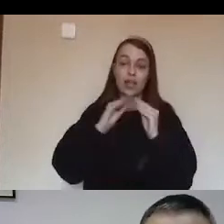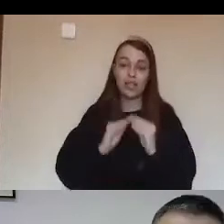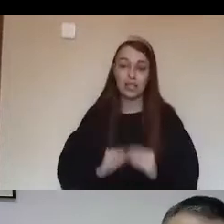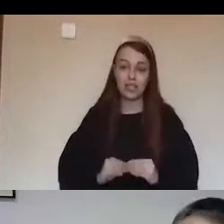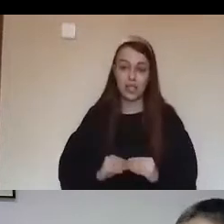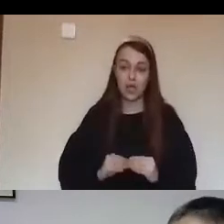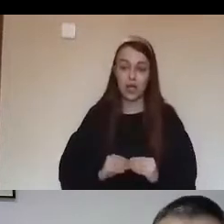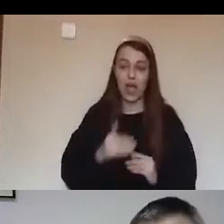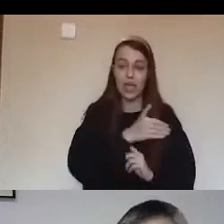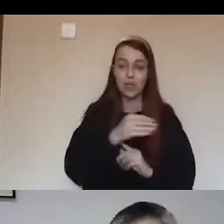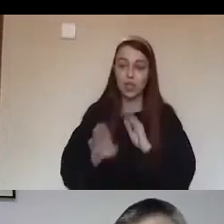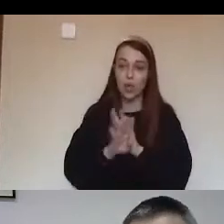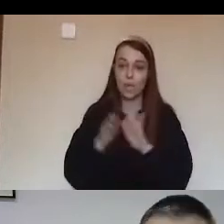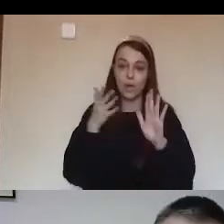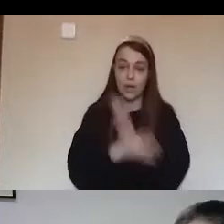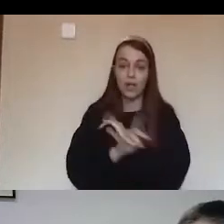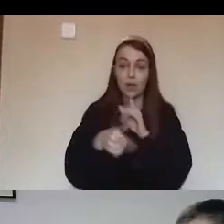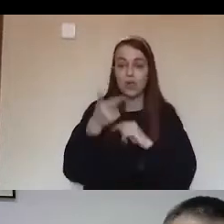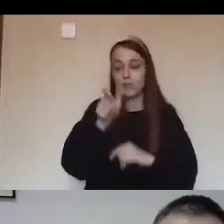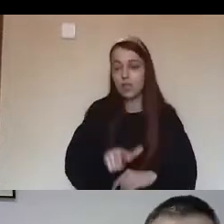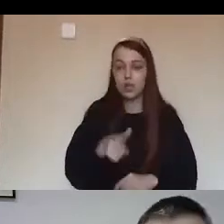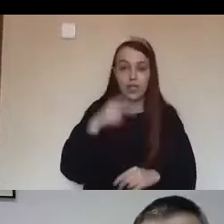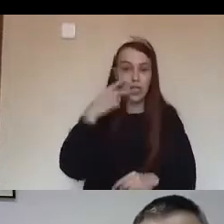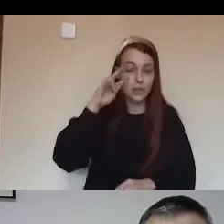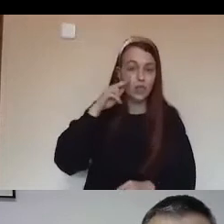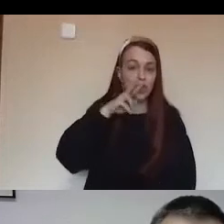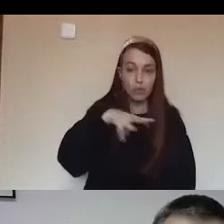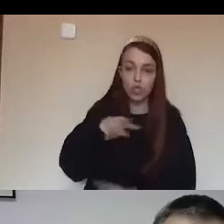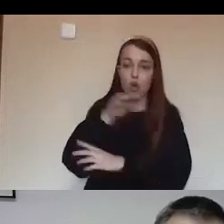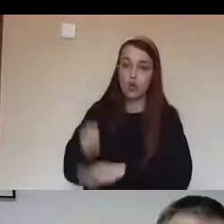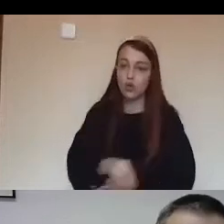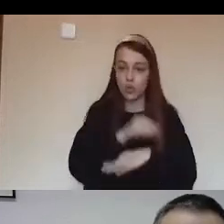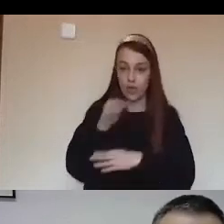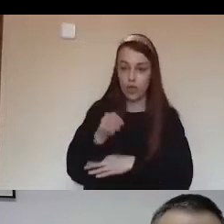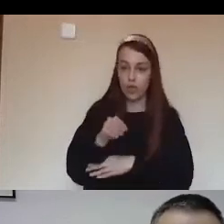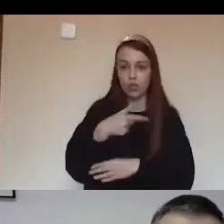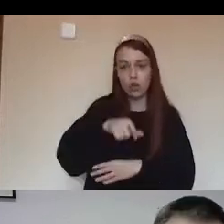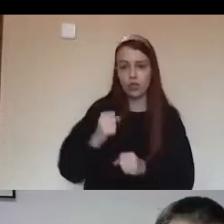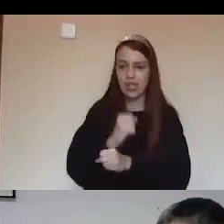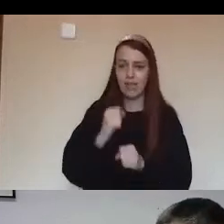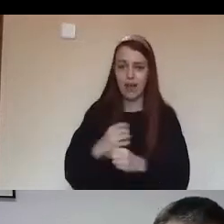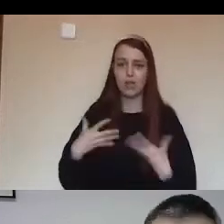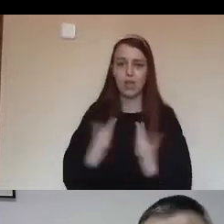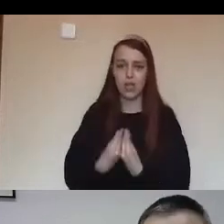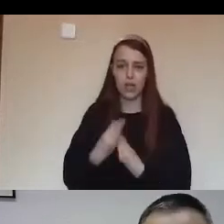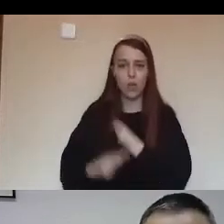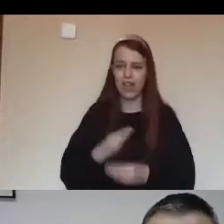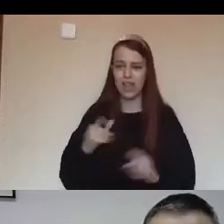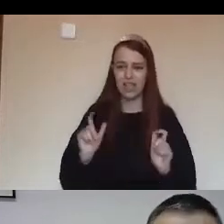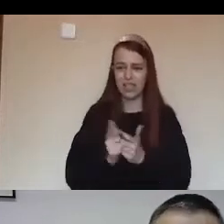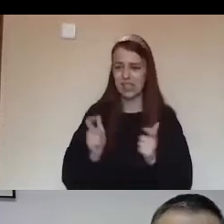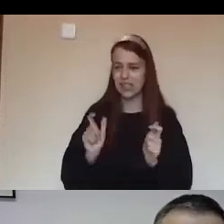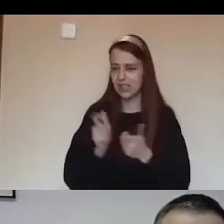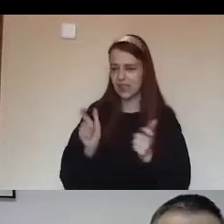los equipos de arquitectos, de museólogos, de conservadores del museo, que trabajamos en equipo, hicimos docenas de reuniones, y así